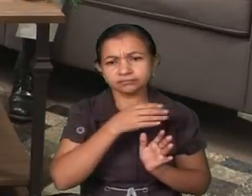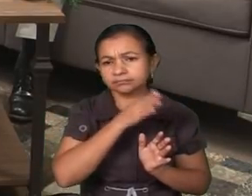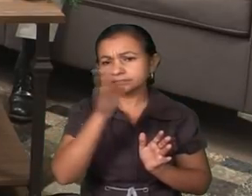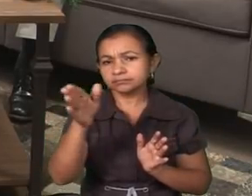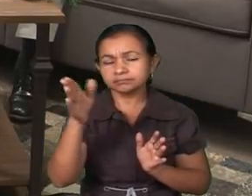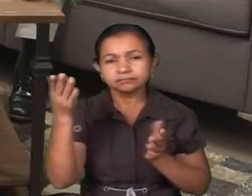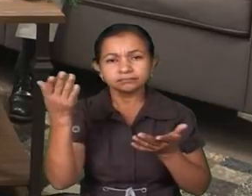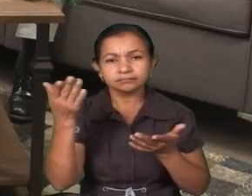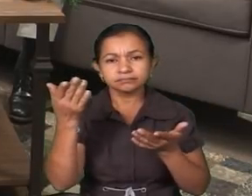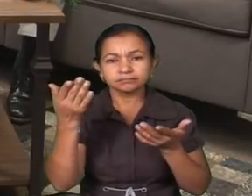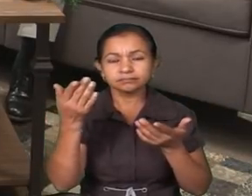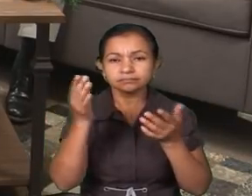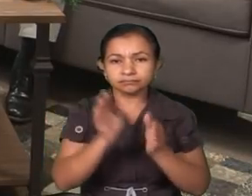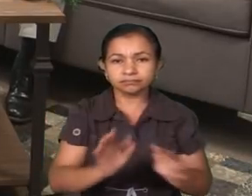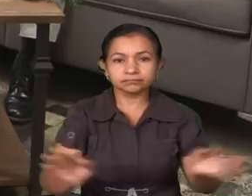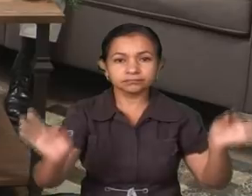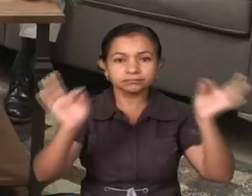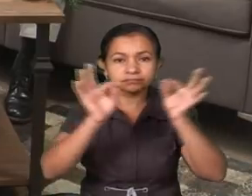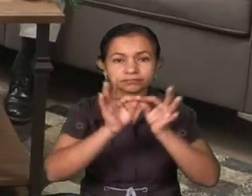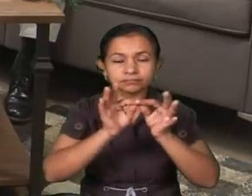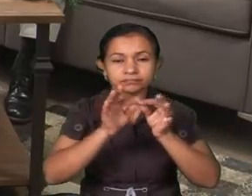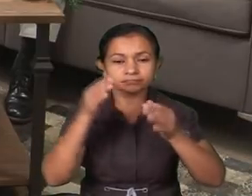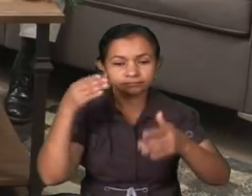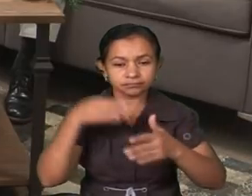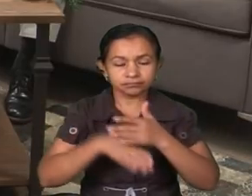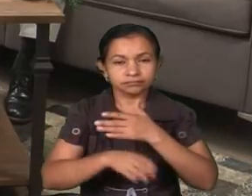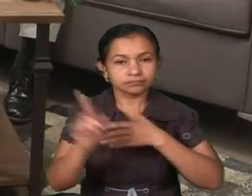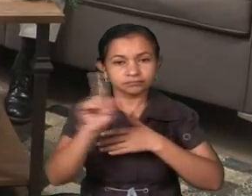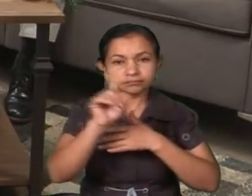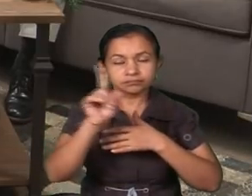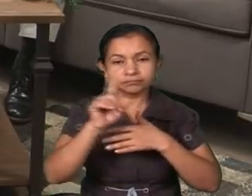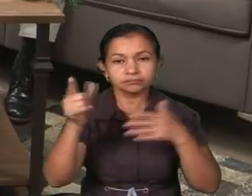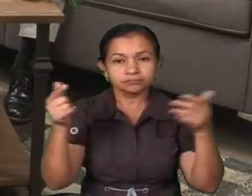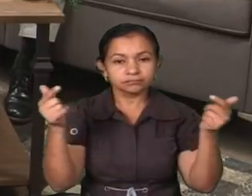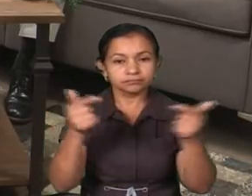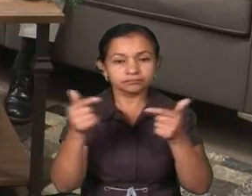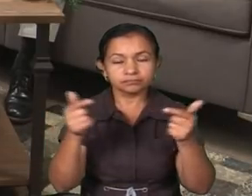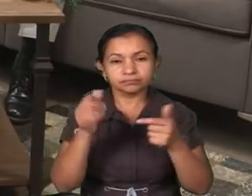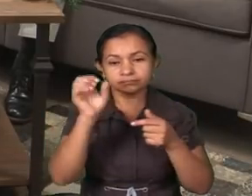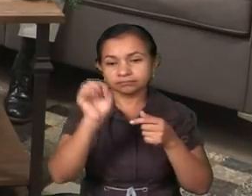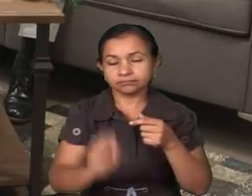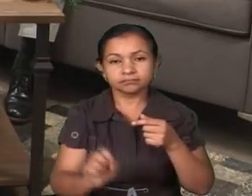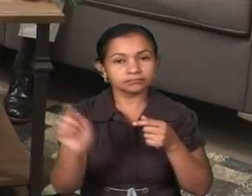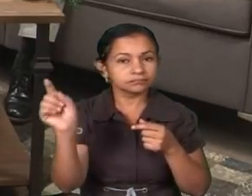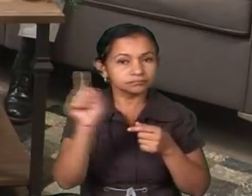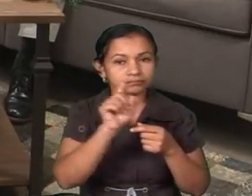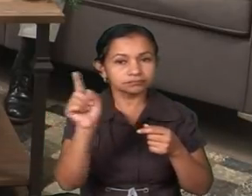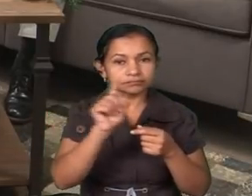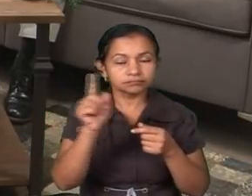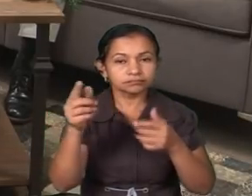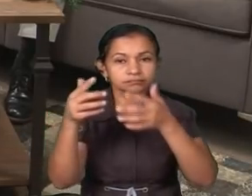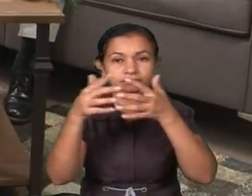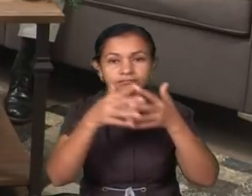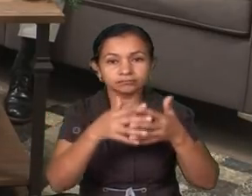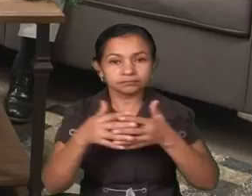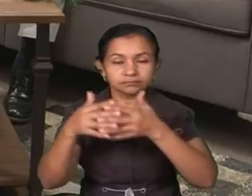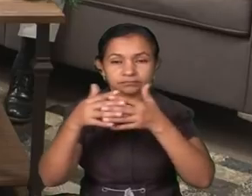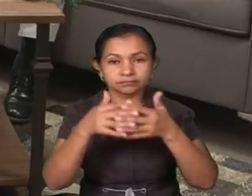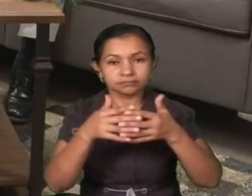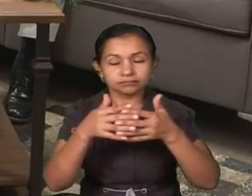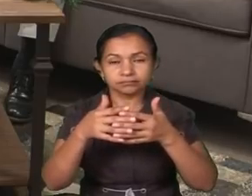un papel histórico y no entró la contra por el sur. Y Estados Unidos no se apuntó a una